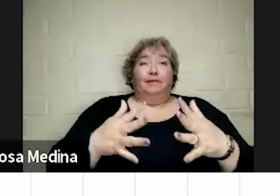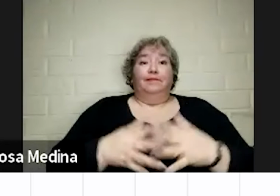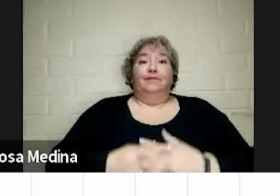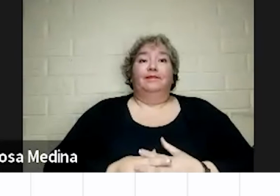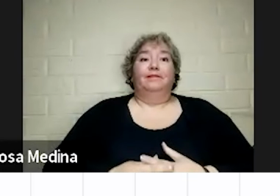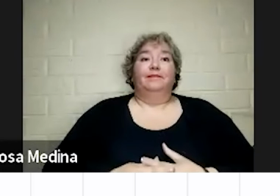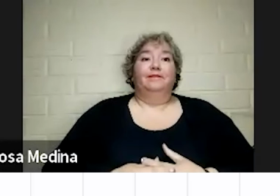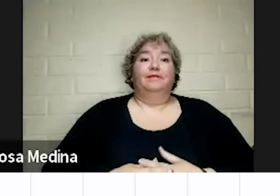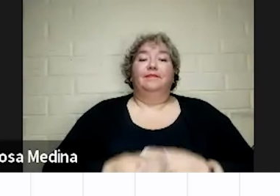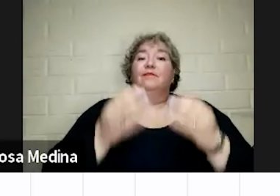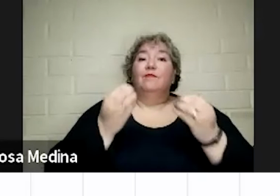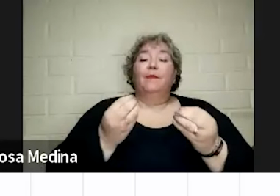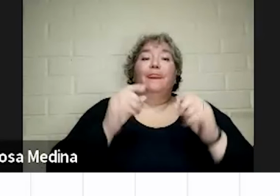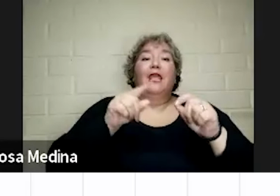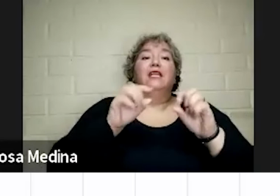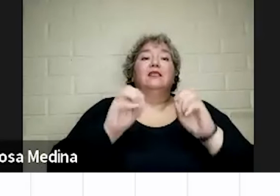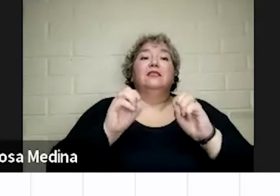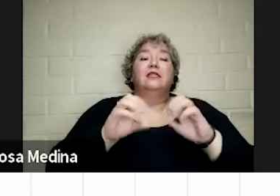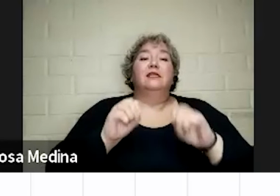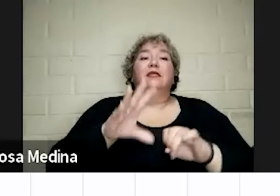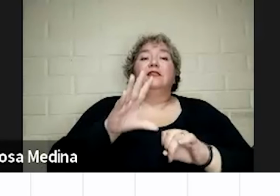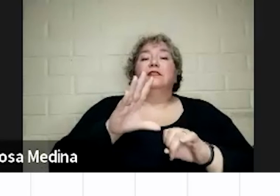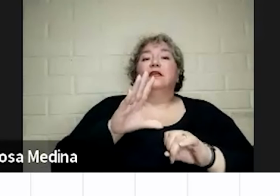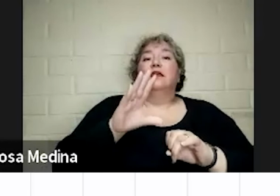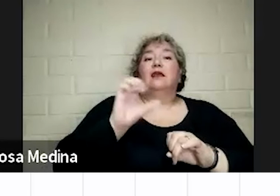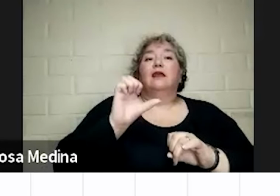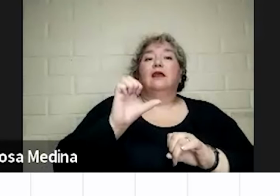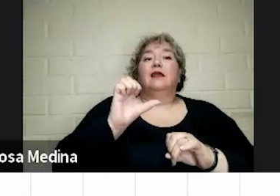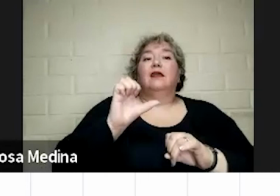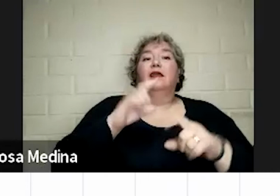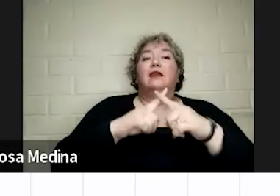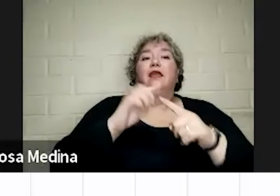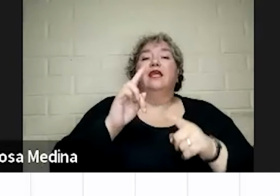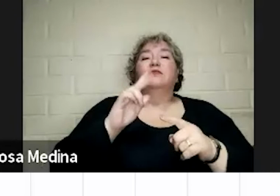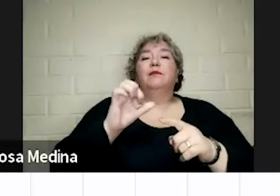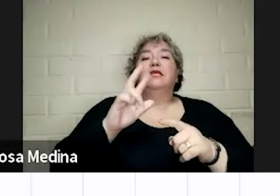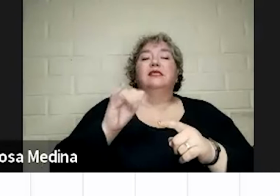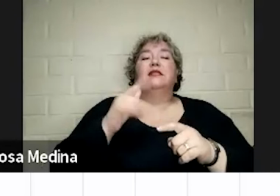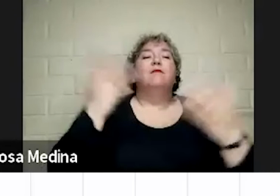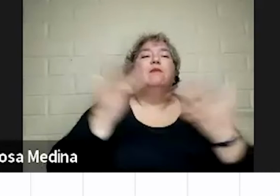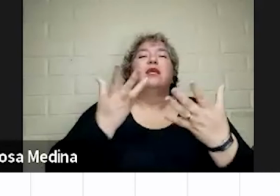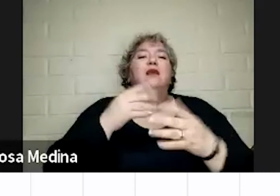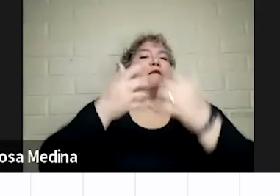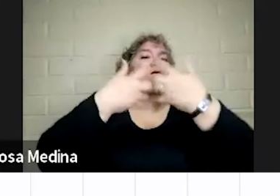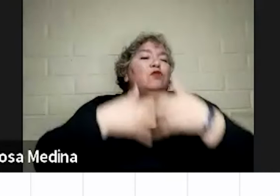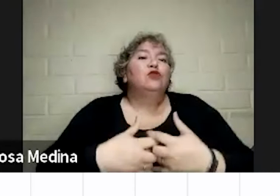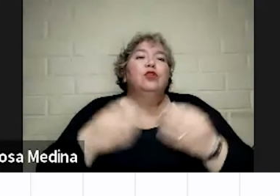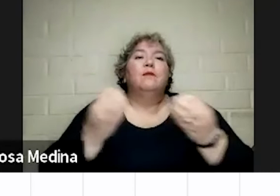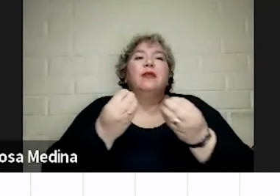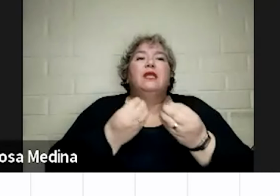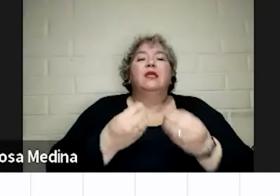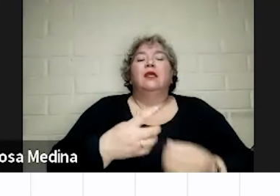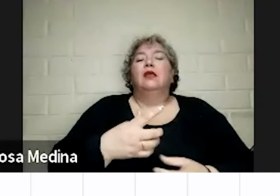bueno, esto de la enseñanza explícita, ¿cierto? Que los niños sean capaces de saber para qué funcionan, para qué sirven las funciones ejecutivas, que